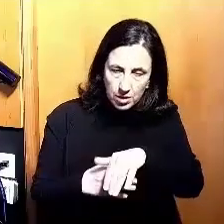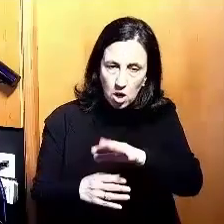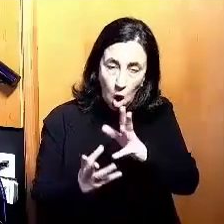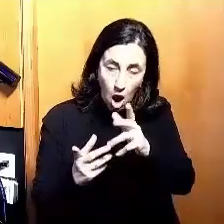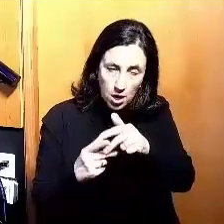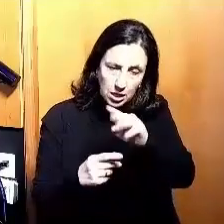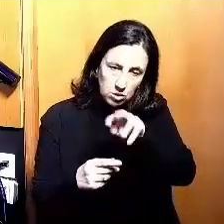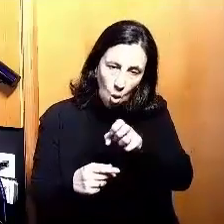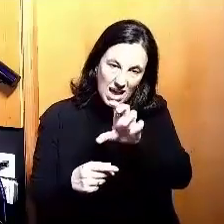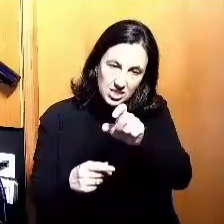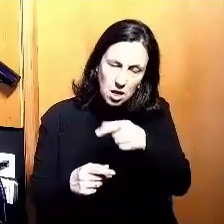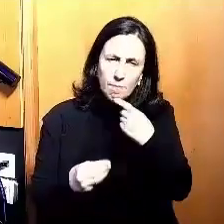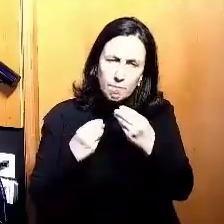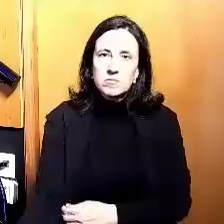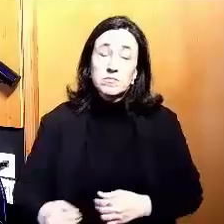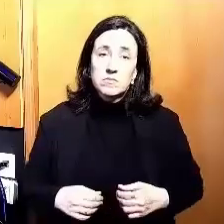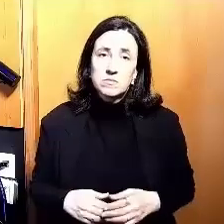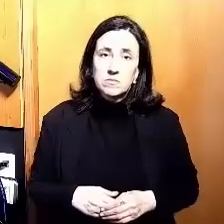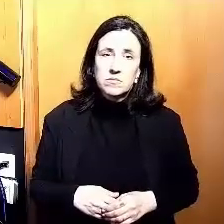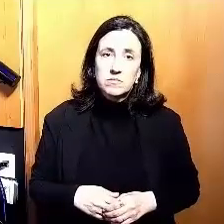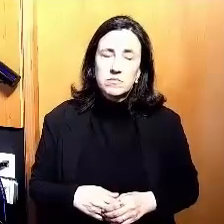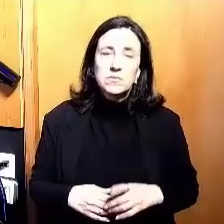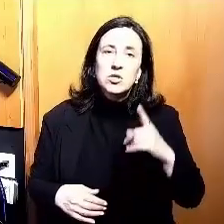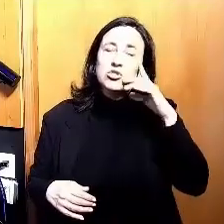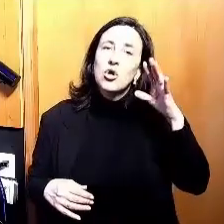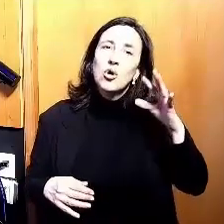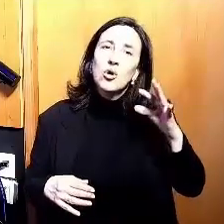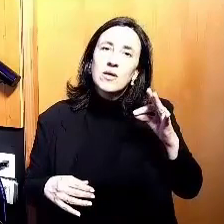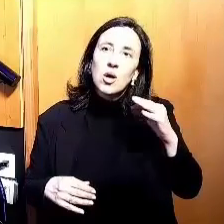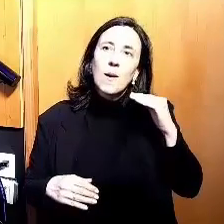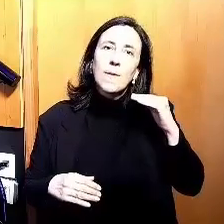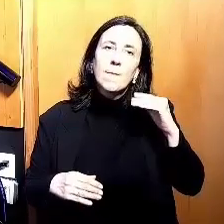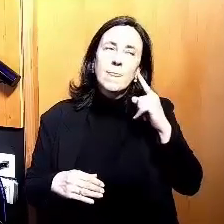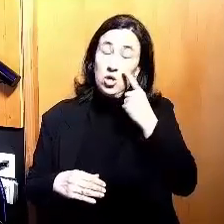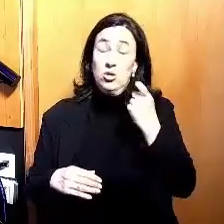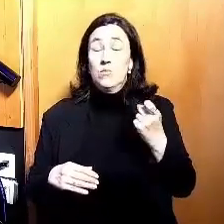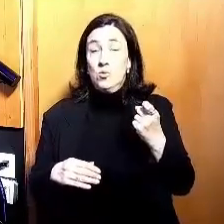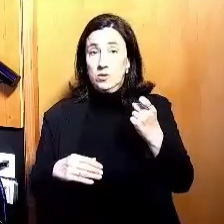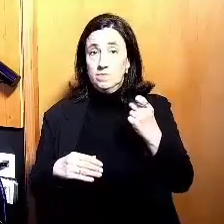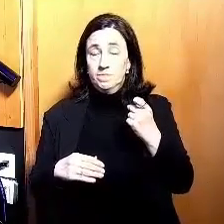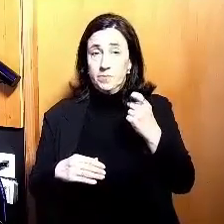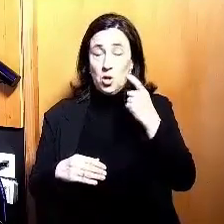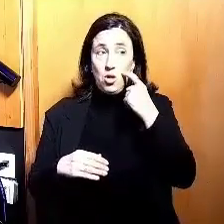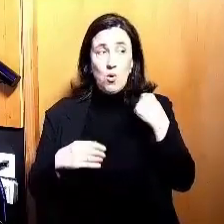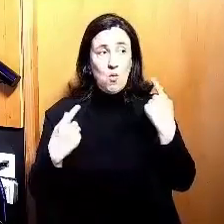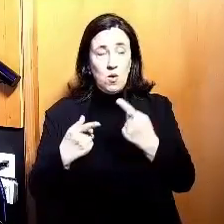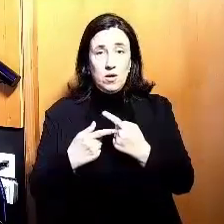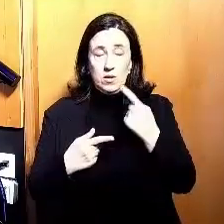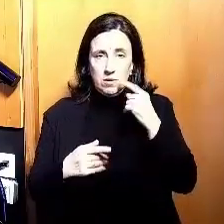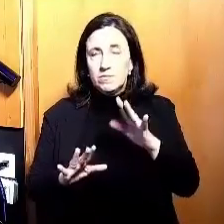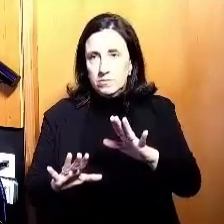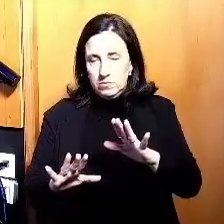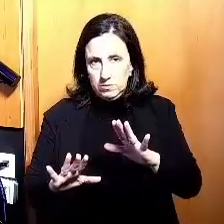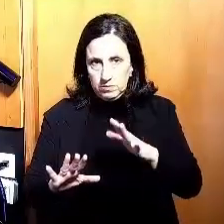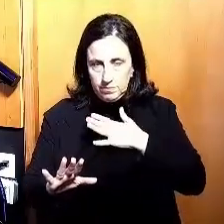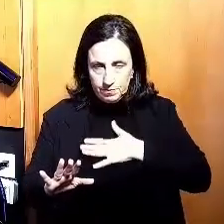y diciendo por qué me hice esto? Yo creo que pasamos por alto, y también no es para flagelarse,